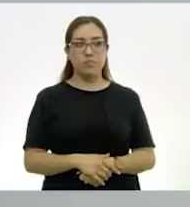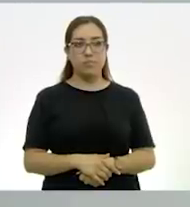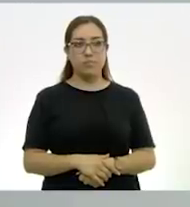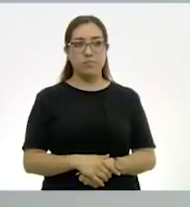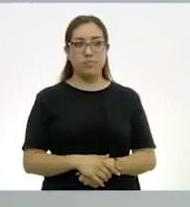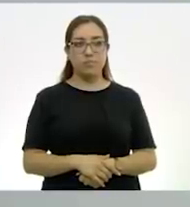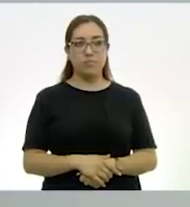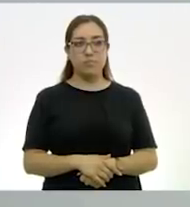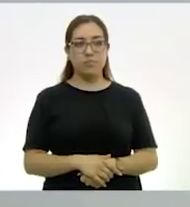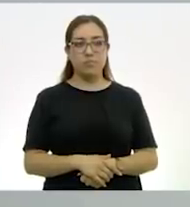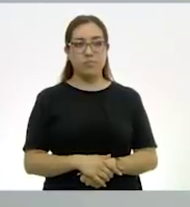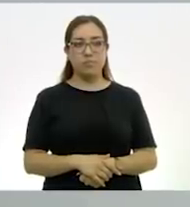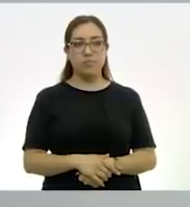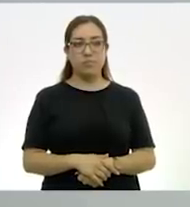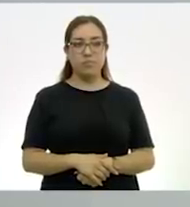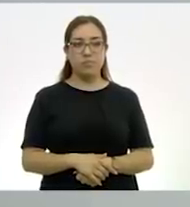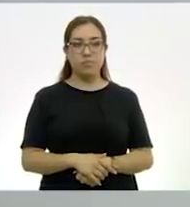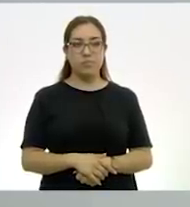Empiezan a formarse